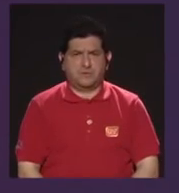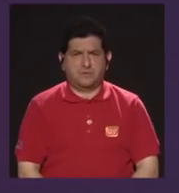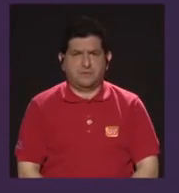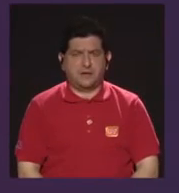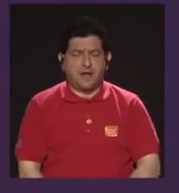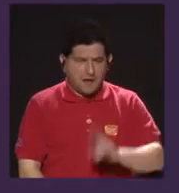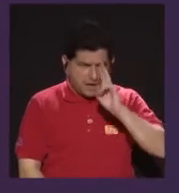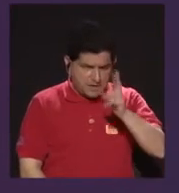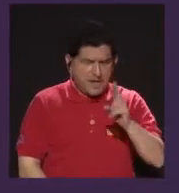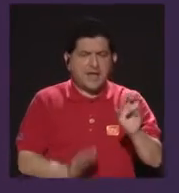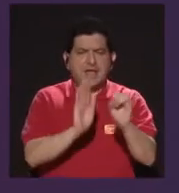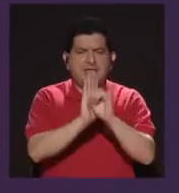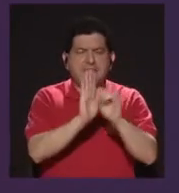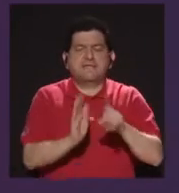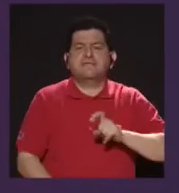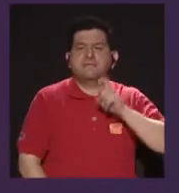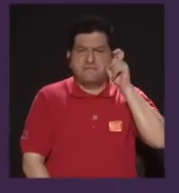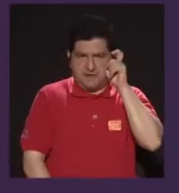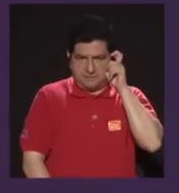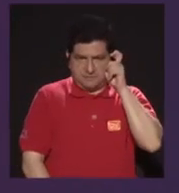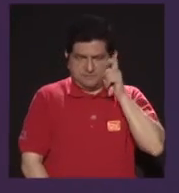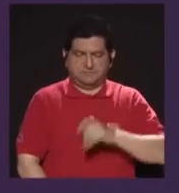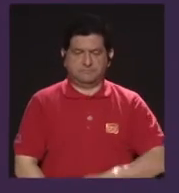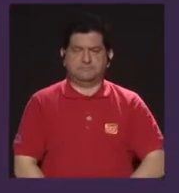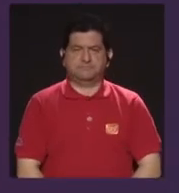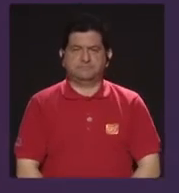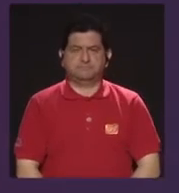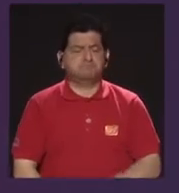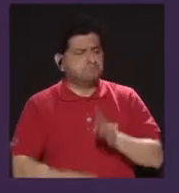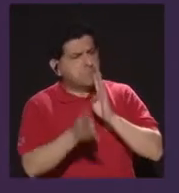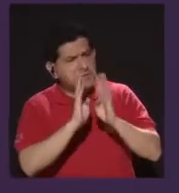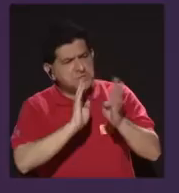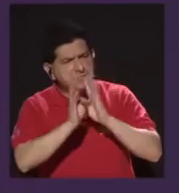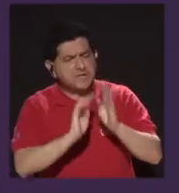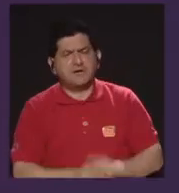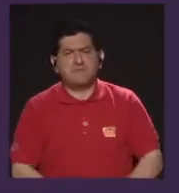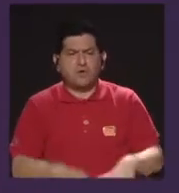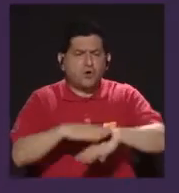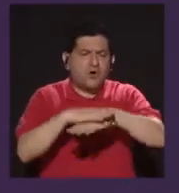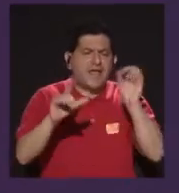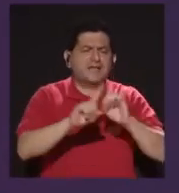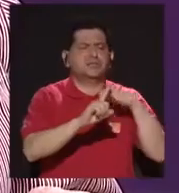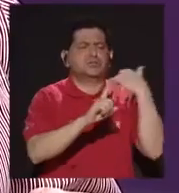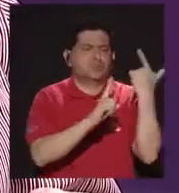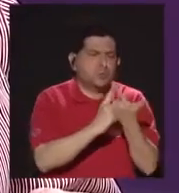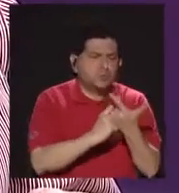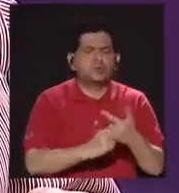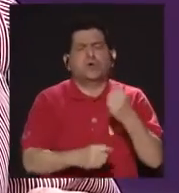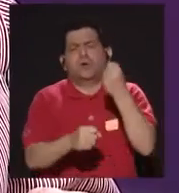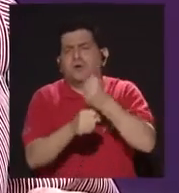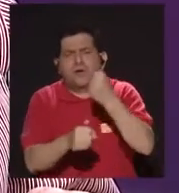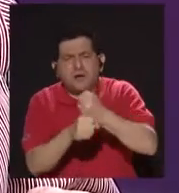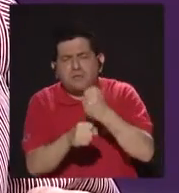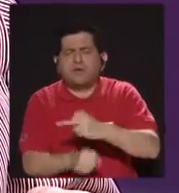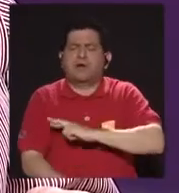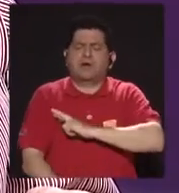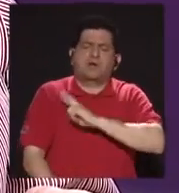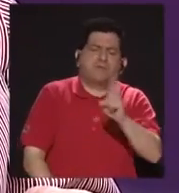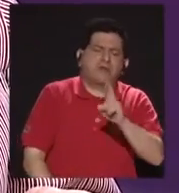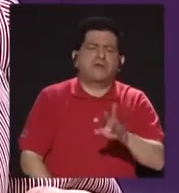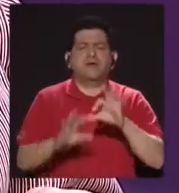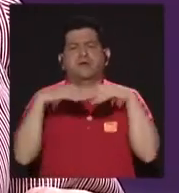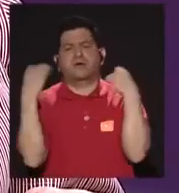reconocimiento de entidades de género se conversó sobre la exclusión social laboral religiosa